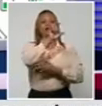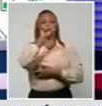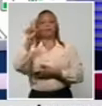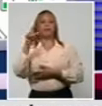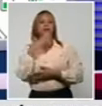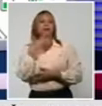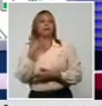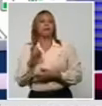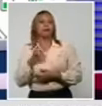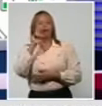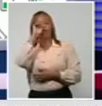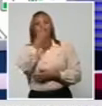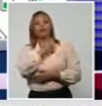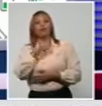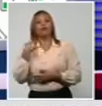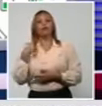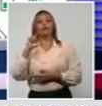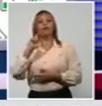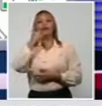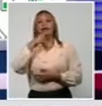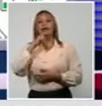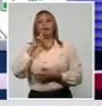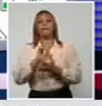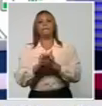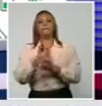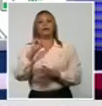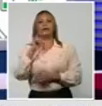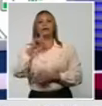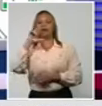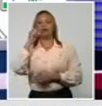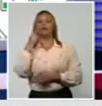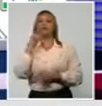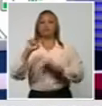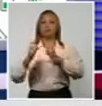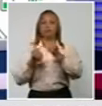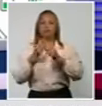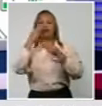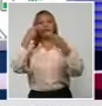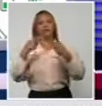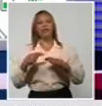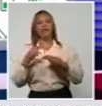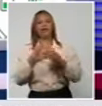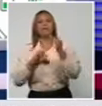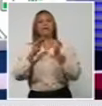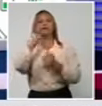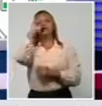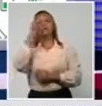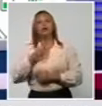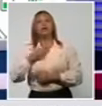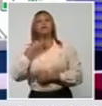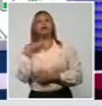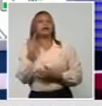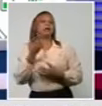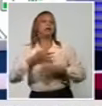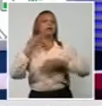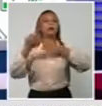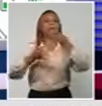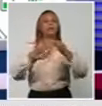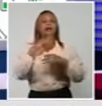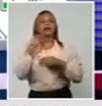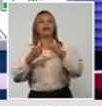Carmelo Trujillo Machado, quien es el jefe del Departamento de Control Sanitario Internacional del Ministerio de Salud Pública, pues para que nos ilustre un poco qué hace Cuba